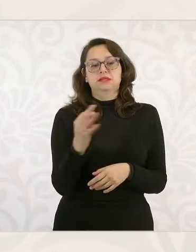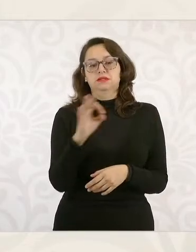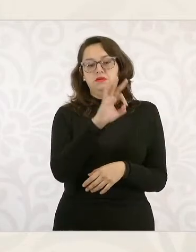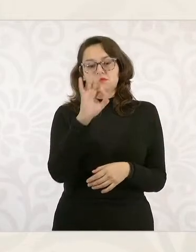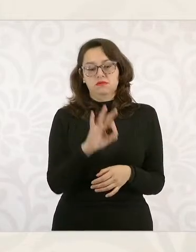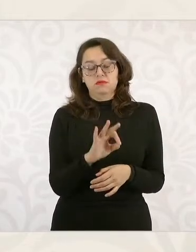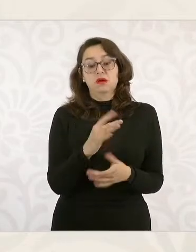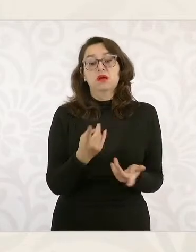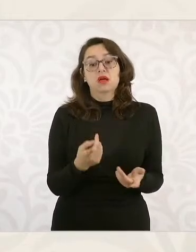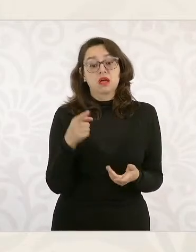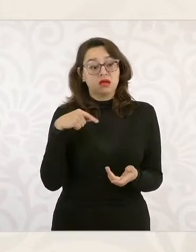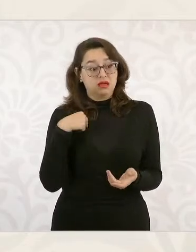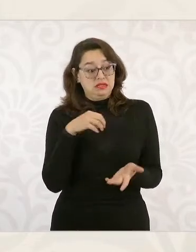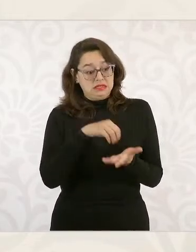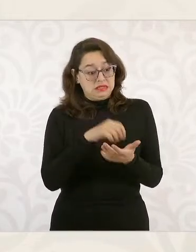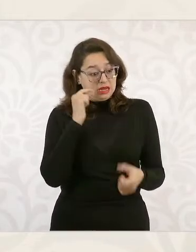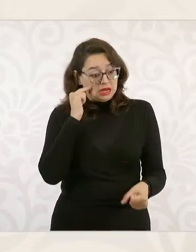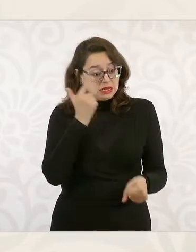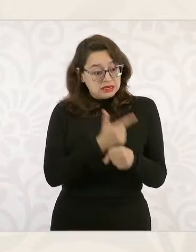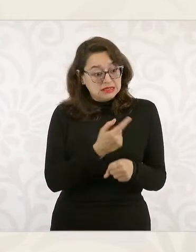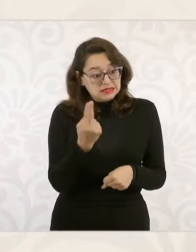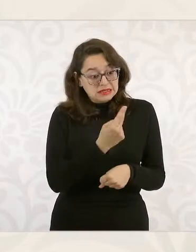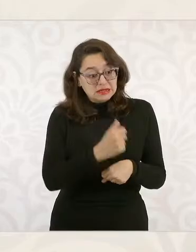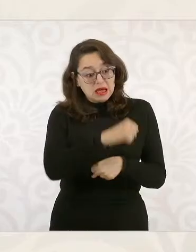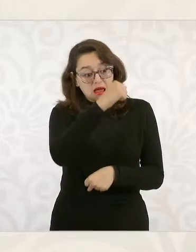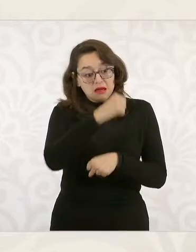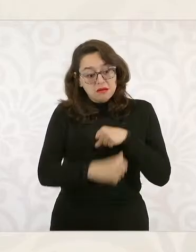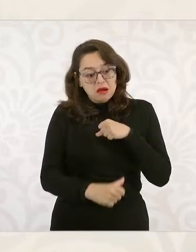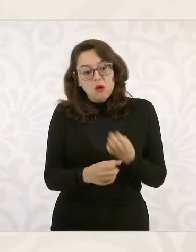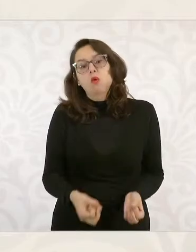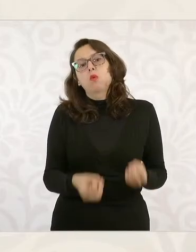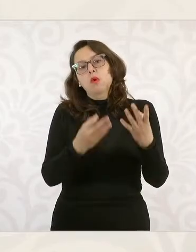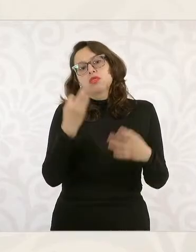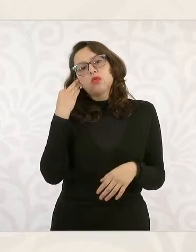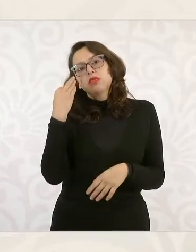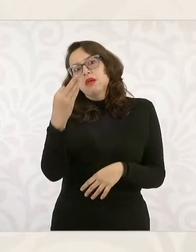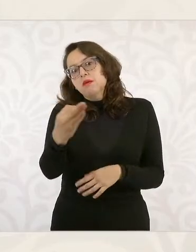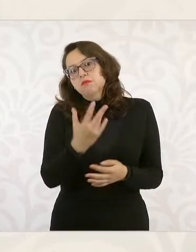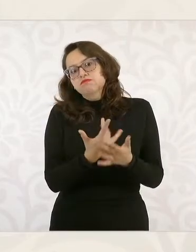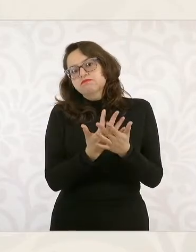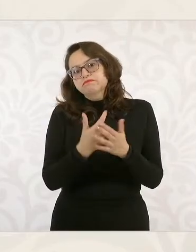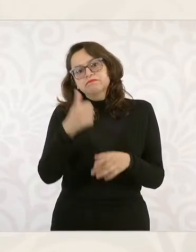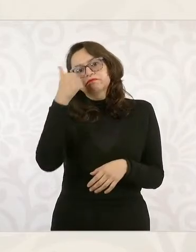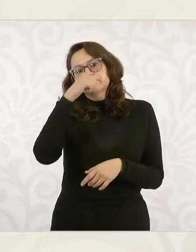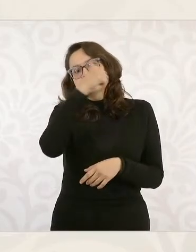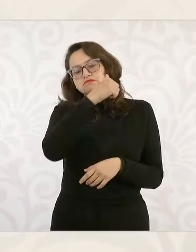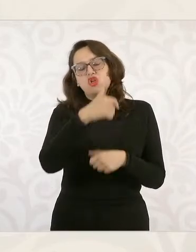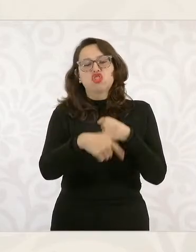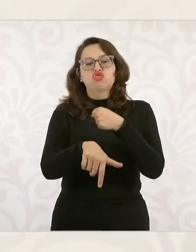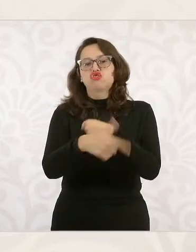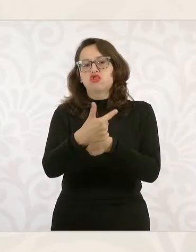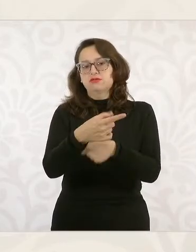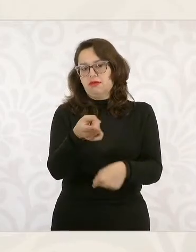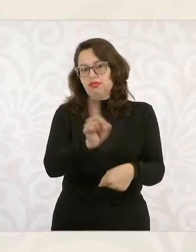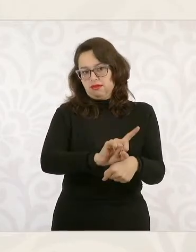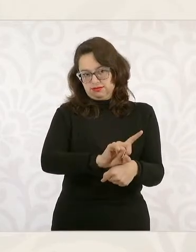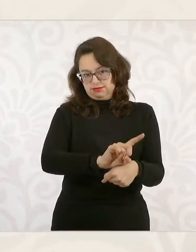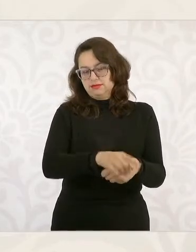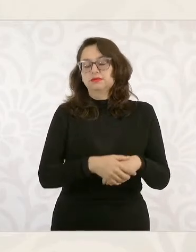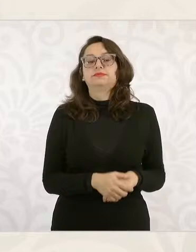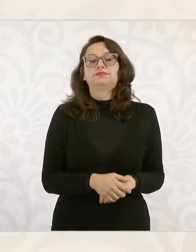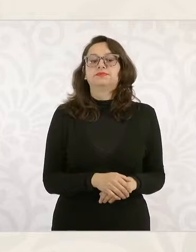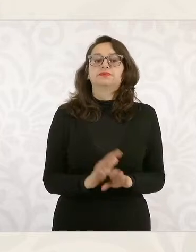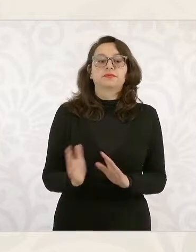tiempo desde que se identifica la necesidad quirúrgica, la necesidad de una cirugía, hasta que se realice el procedimiento.